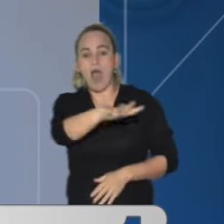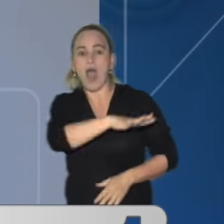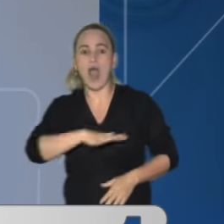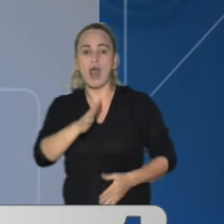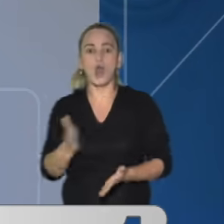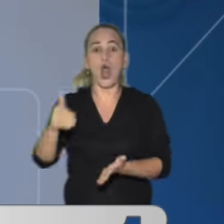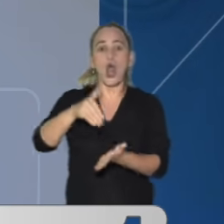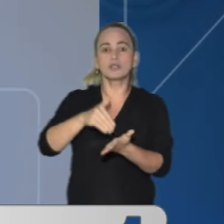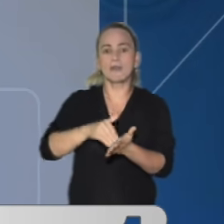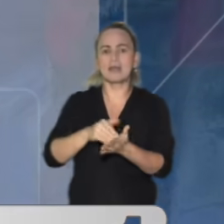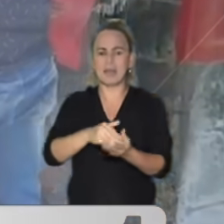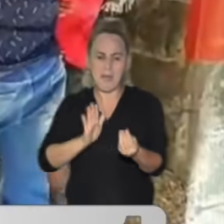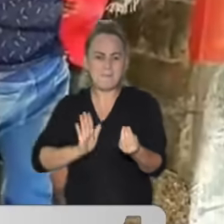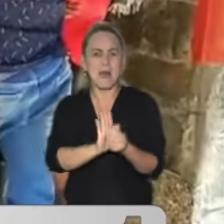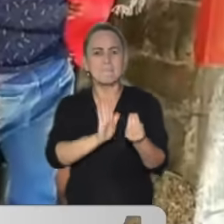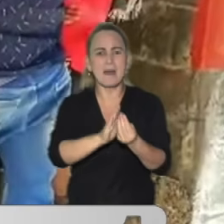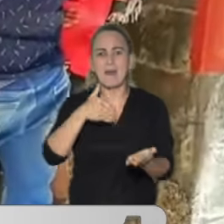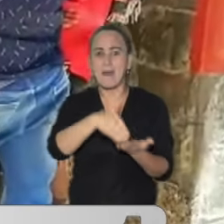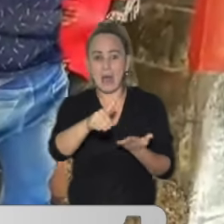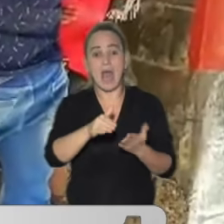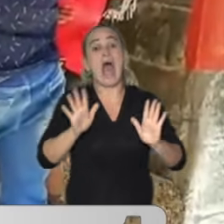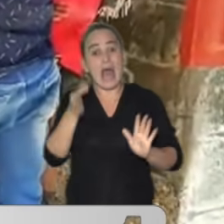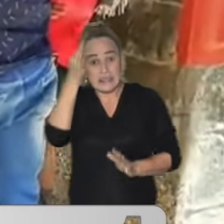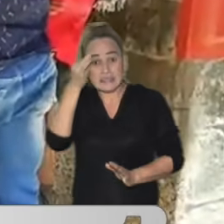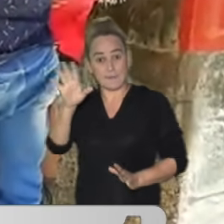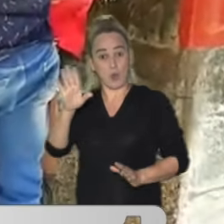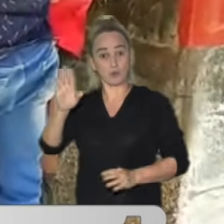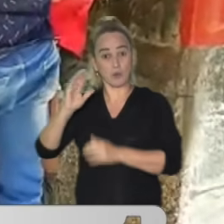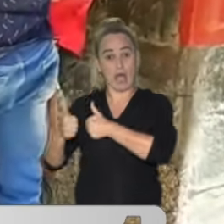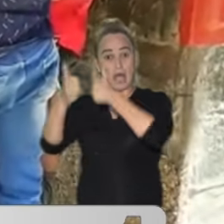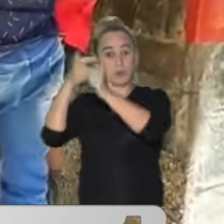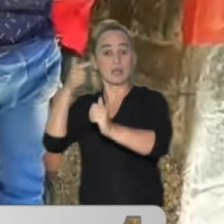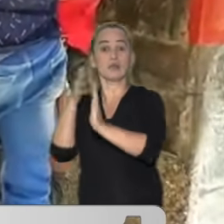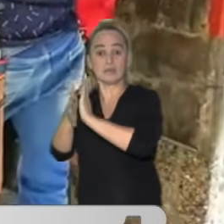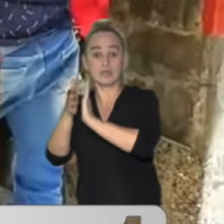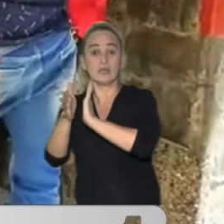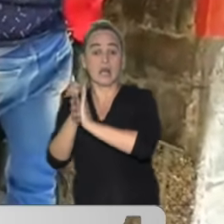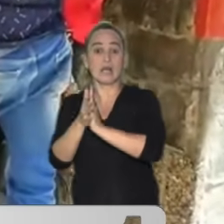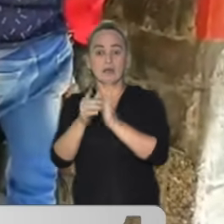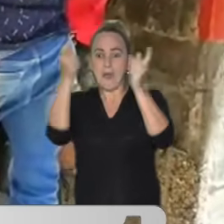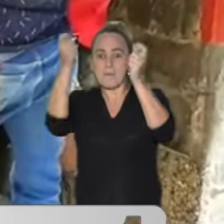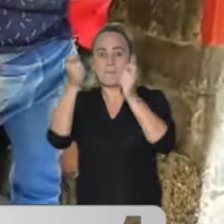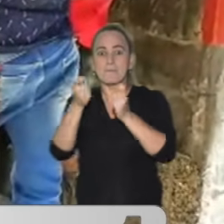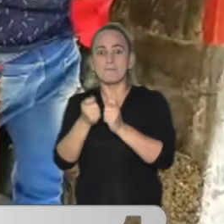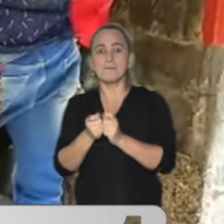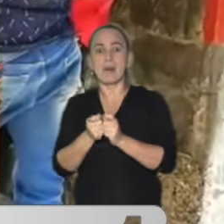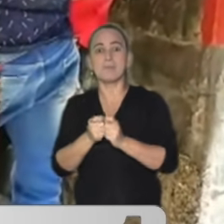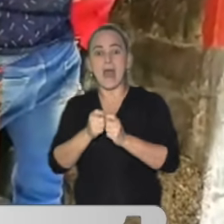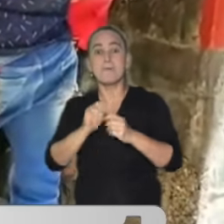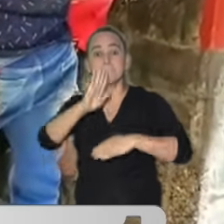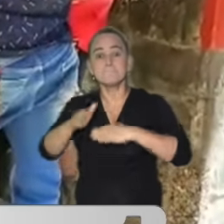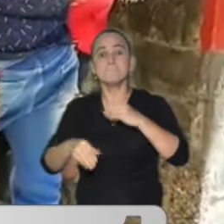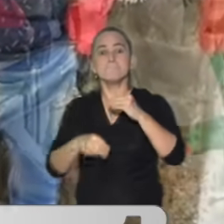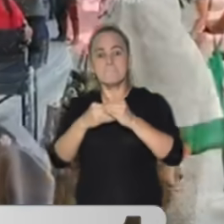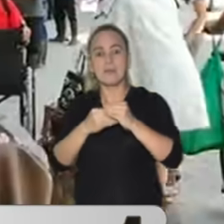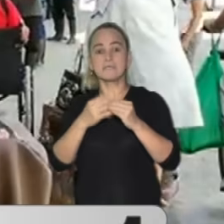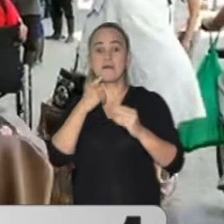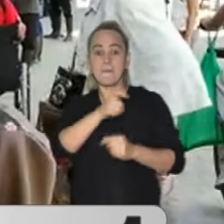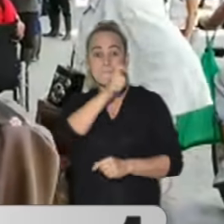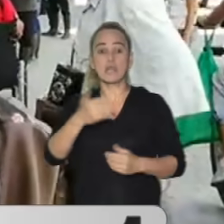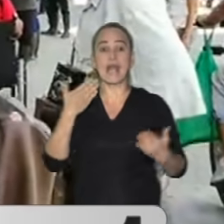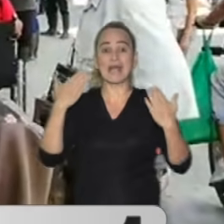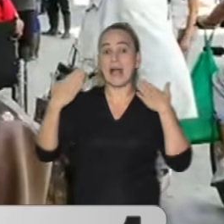sigan presentando más desplazamientos, aunque se presume, según las autoridades, que esta cifra puede aumentar, teniendo en cuenta que muchos